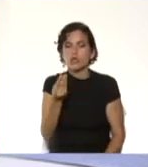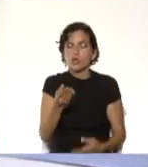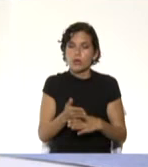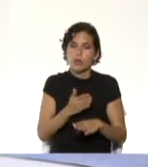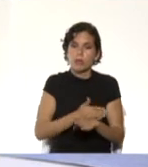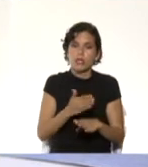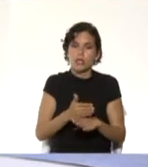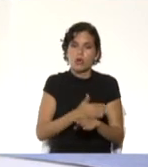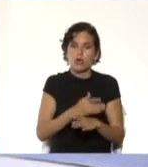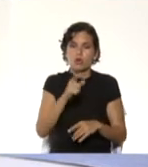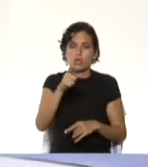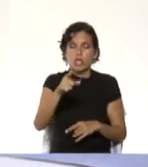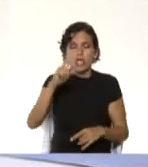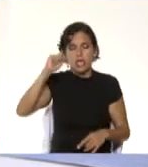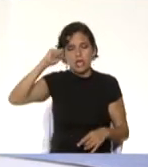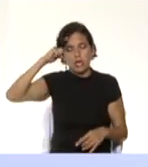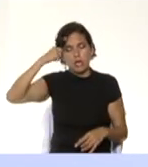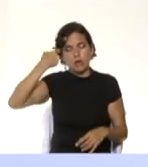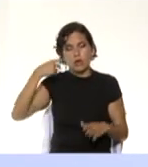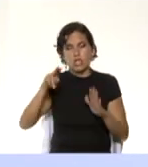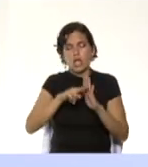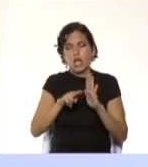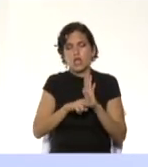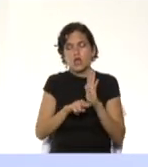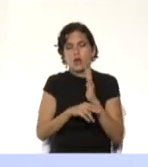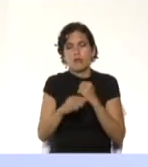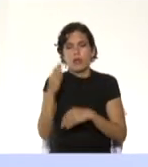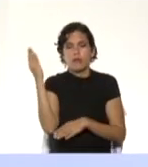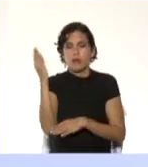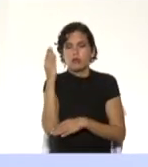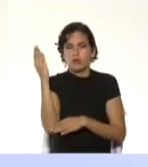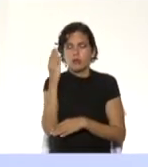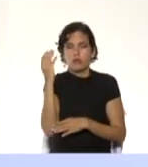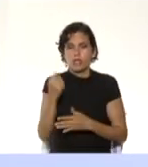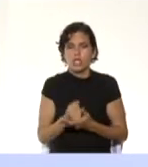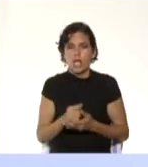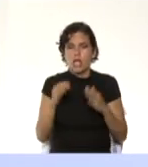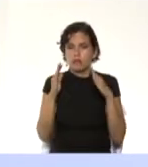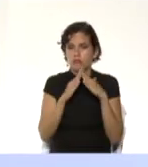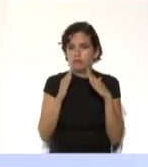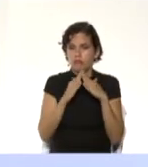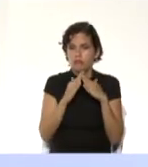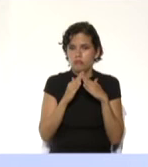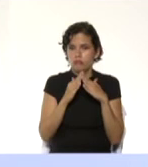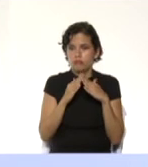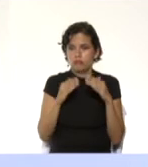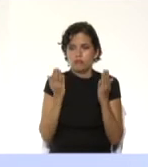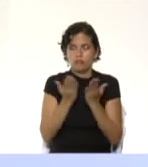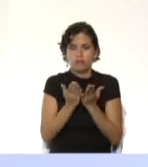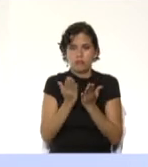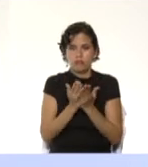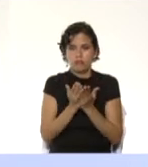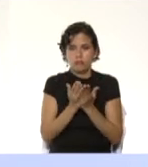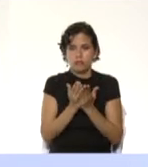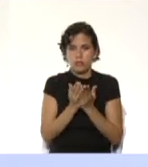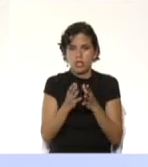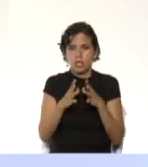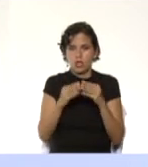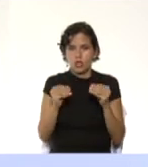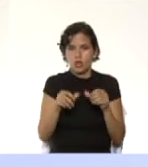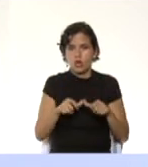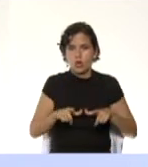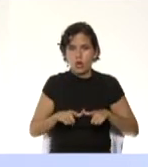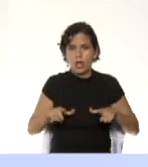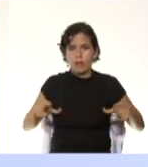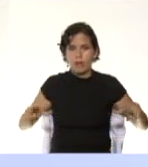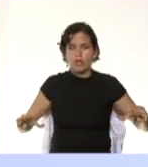estado con ustedes aquí. Recuerden las medidas de bioseguridad en el hogar, en la escuela y en